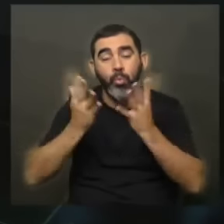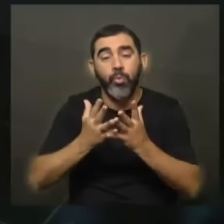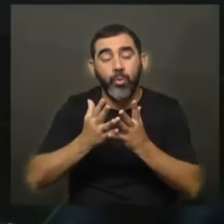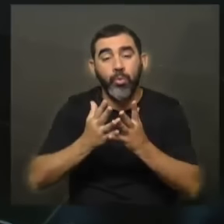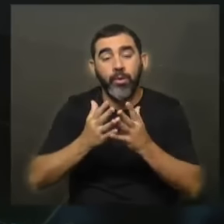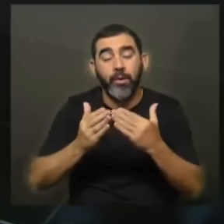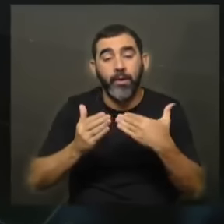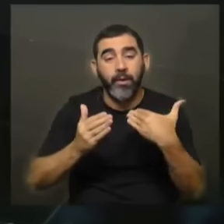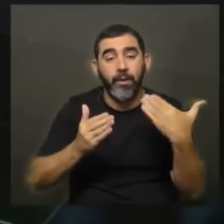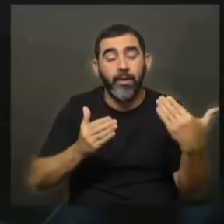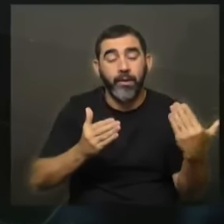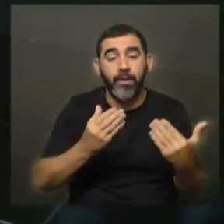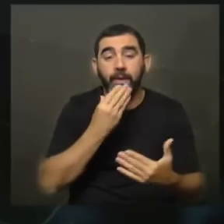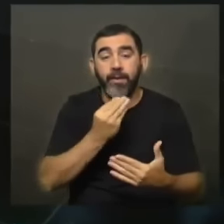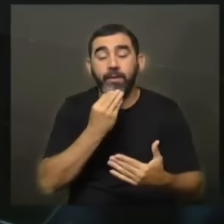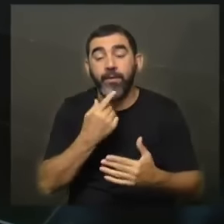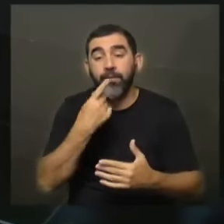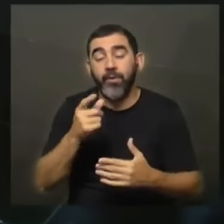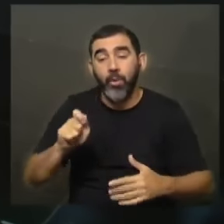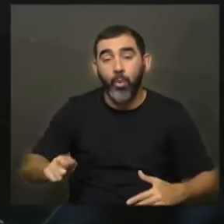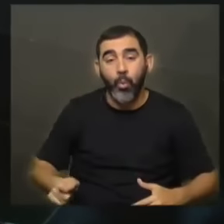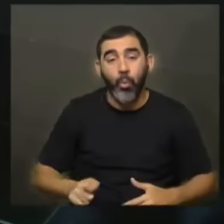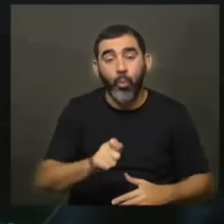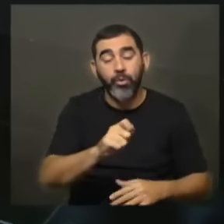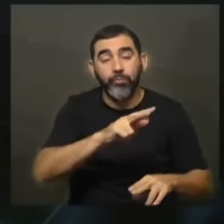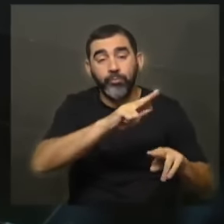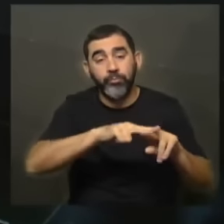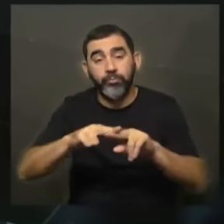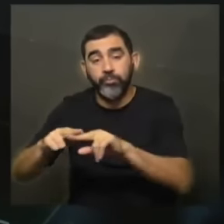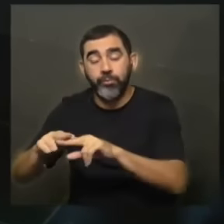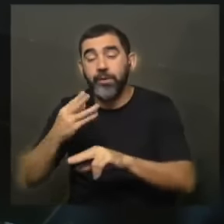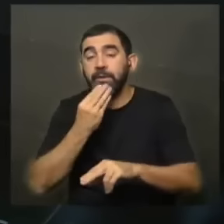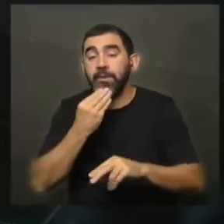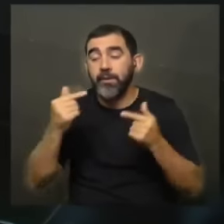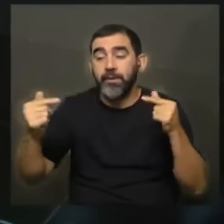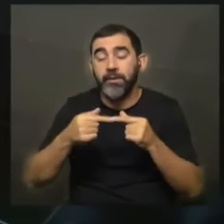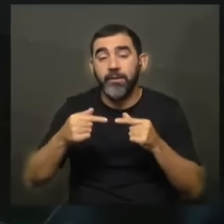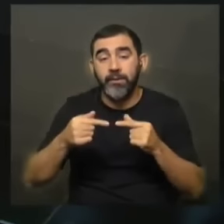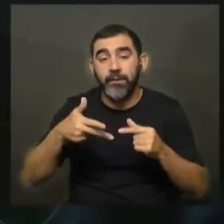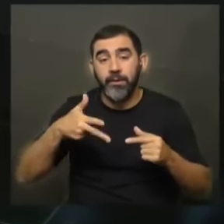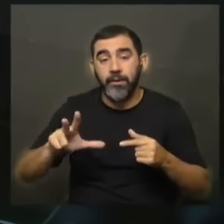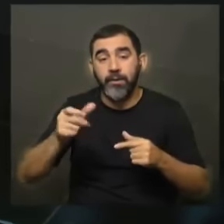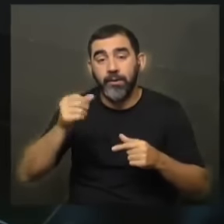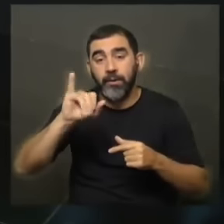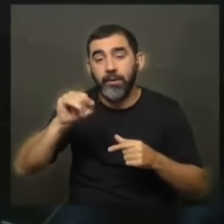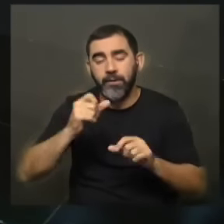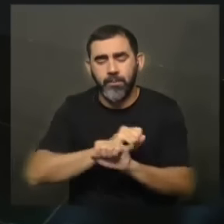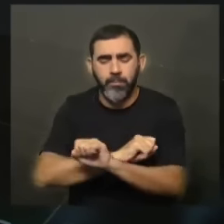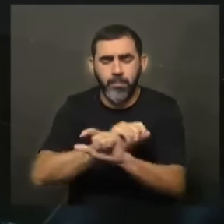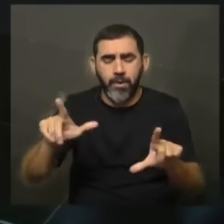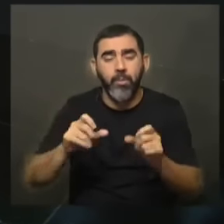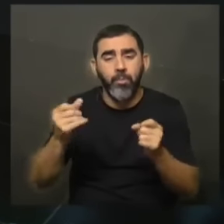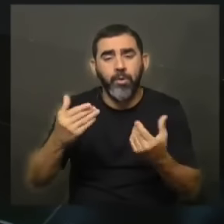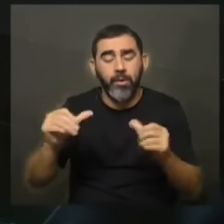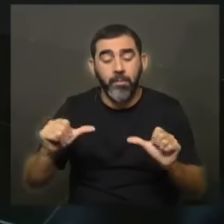de izquierda considera que el juicio por genocidio contra Israel en la es un despropósito porque las